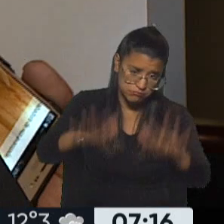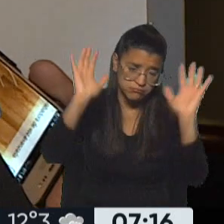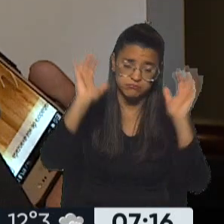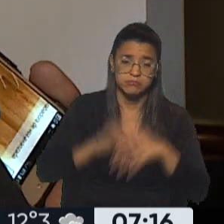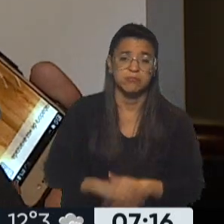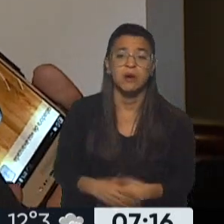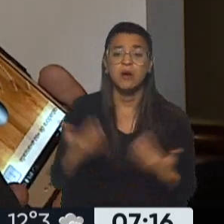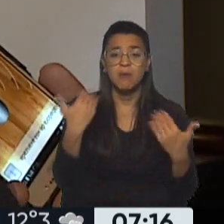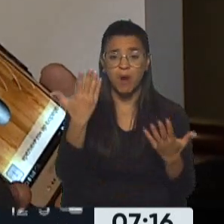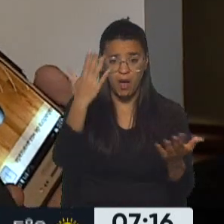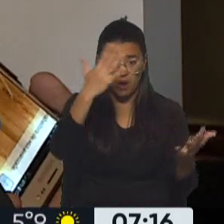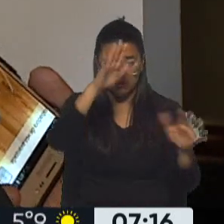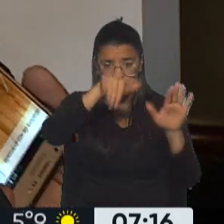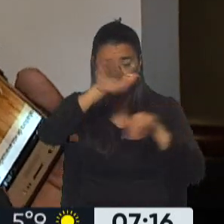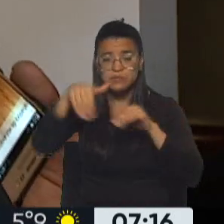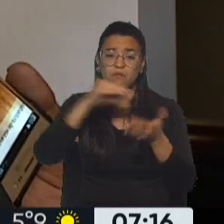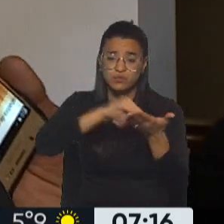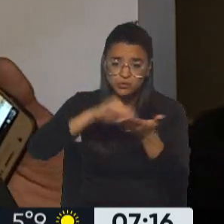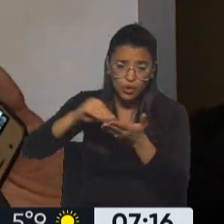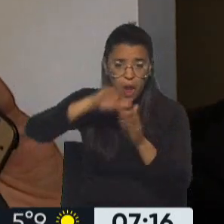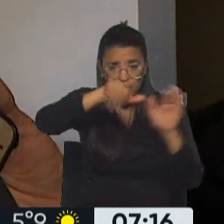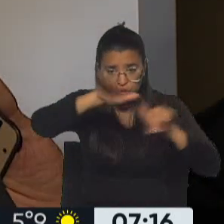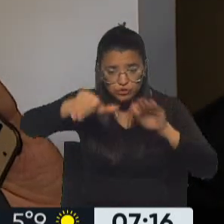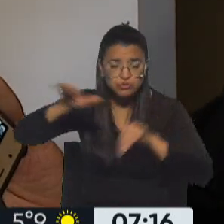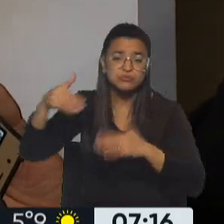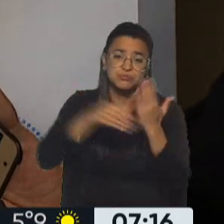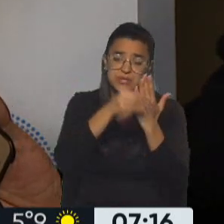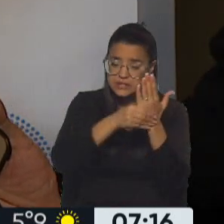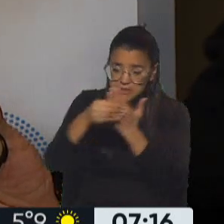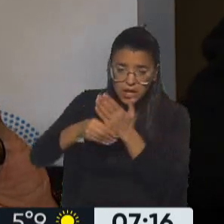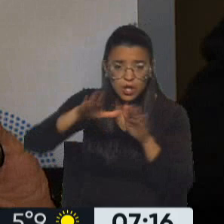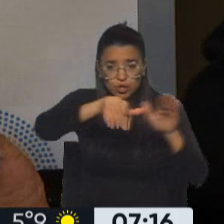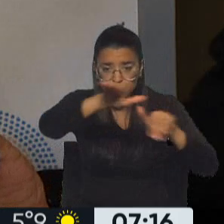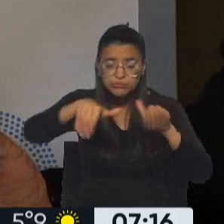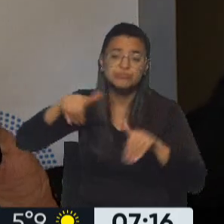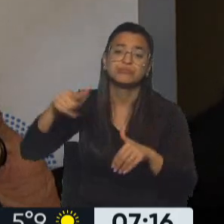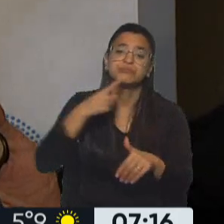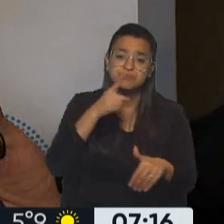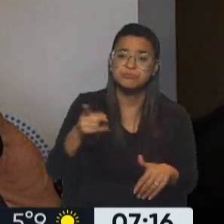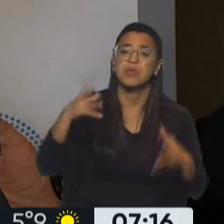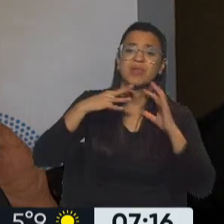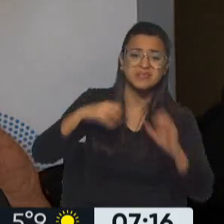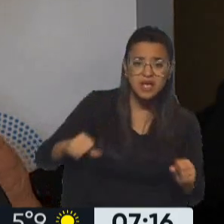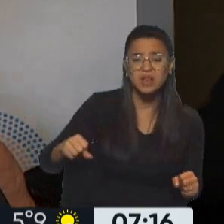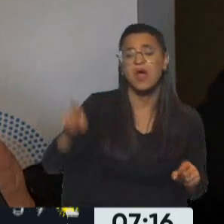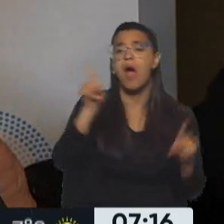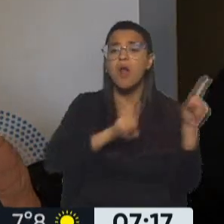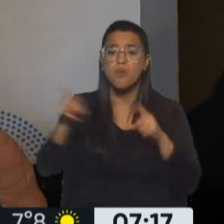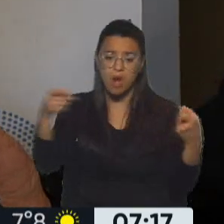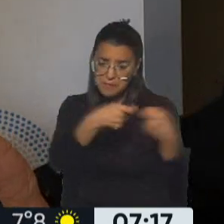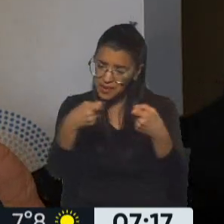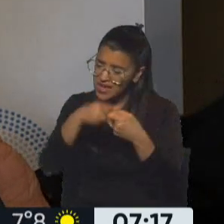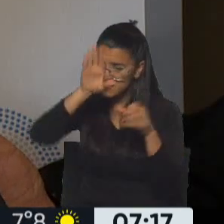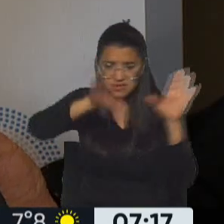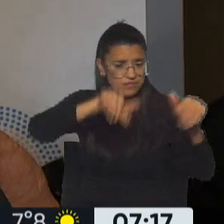puedan venir Todos los funcionarios de los ministerios de las reparticiones secretarías de algunas de las empresas